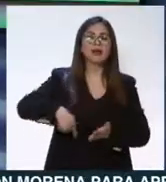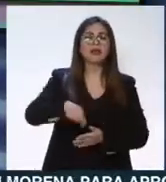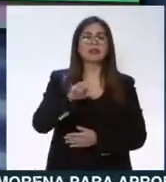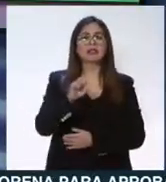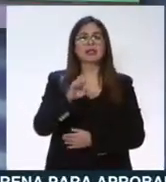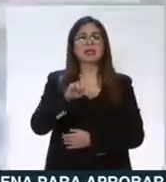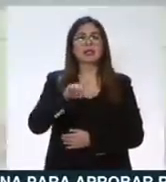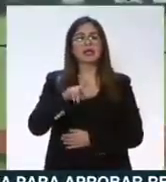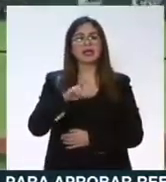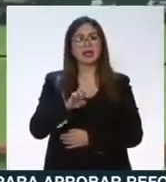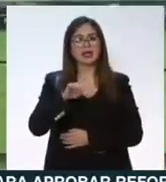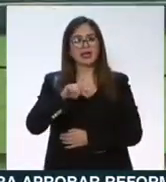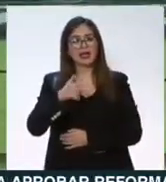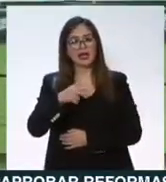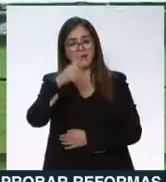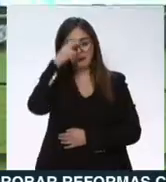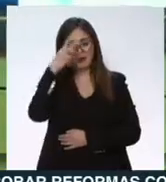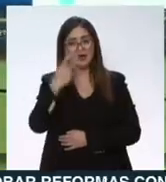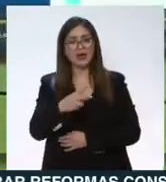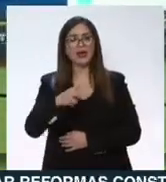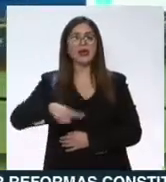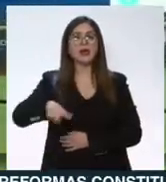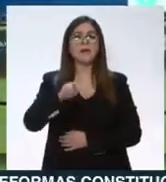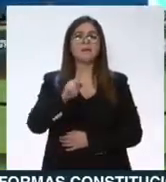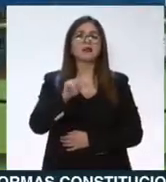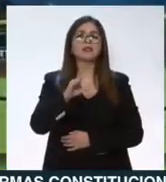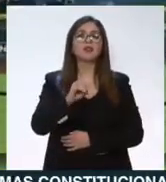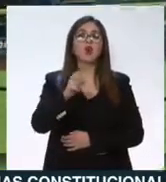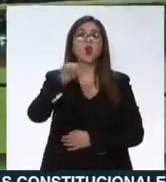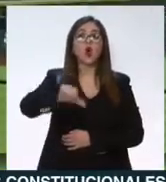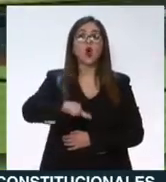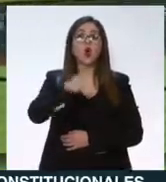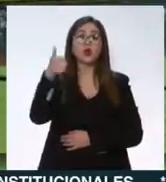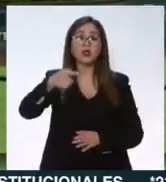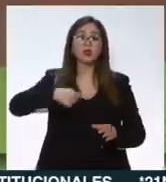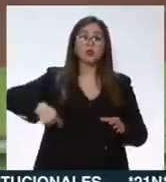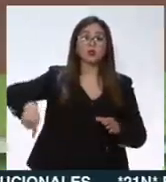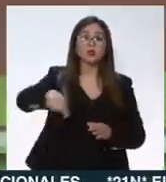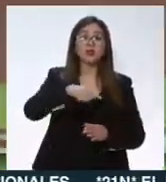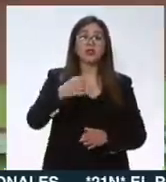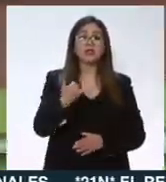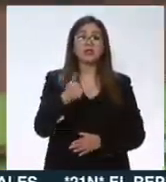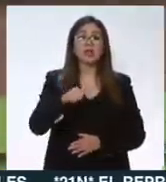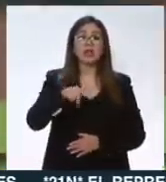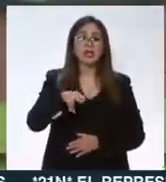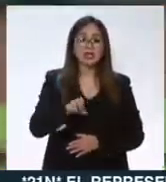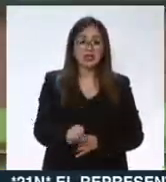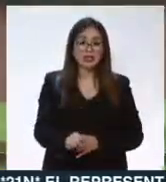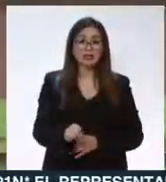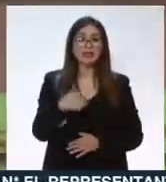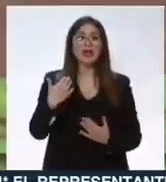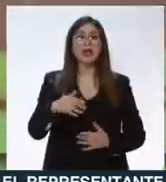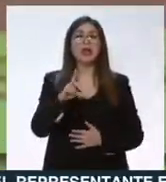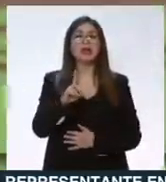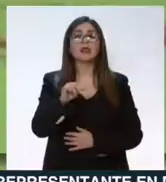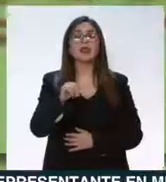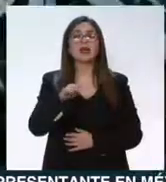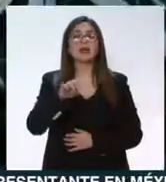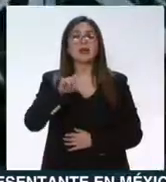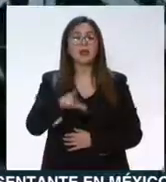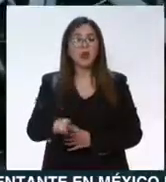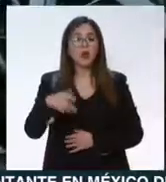del Pacífico, venciendo 11 carreras a 1 a los Yaquis de Ciudad Obregón. Dariel